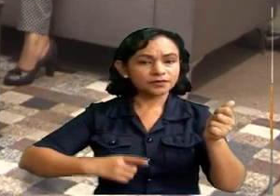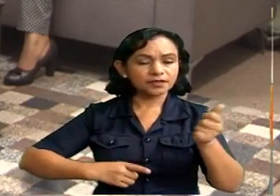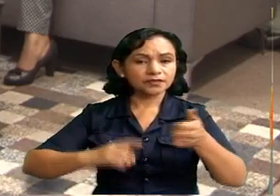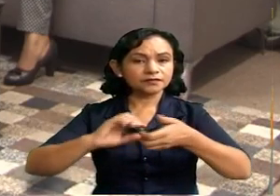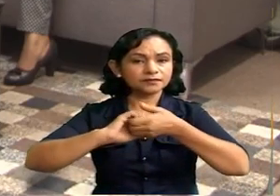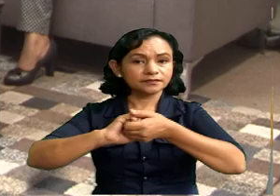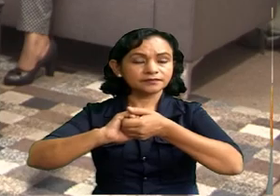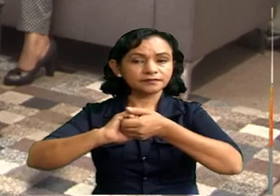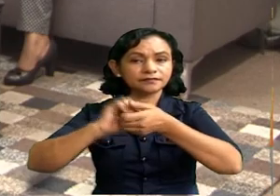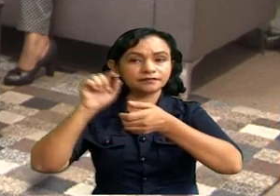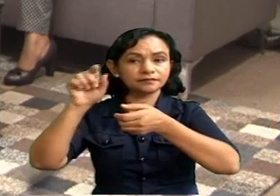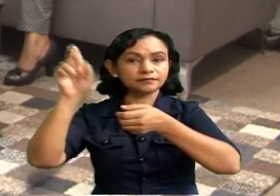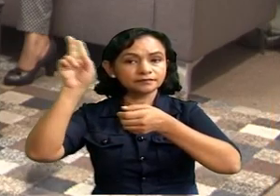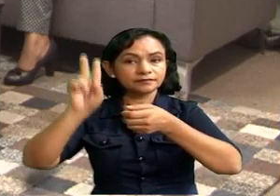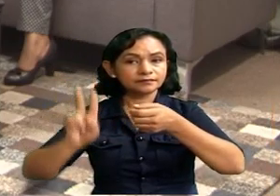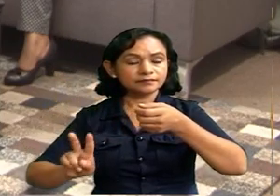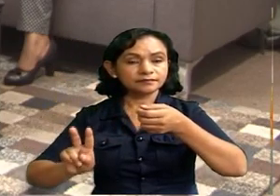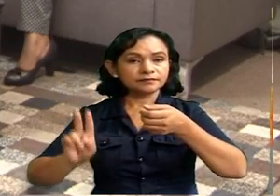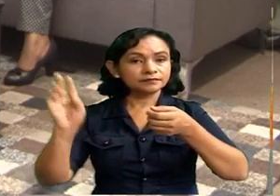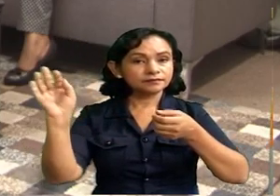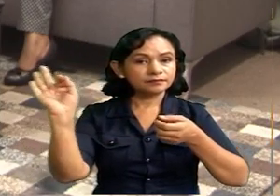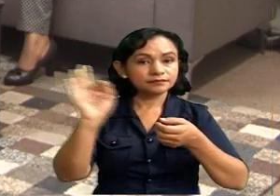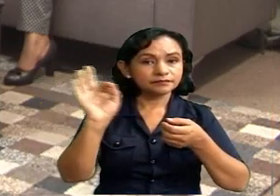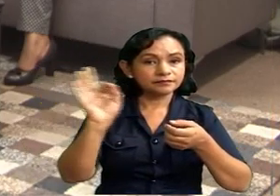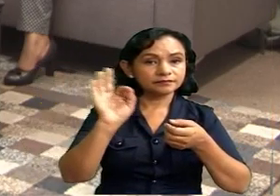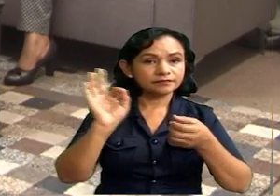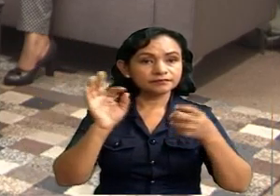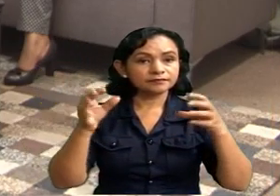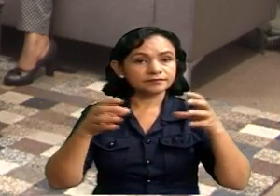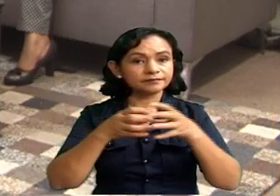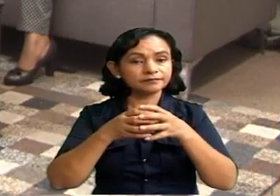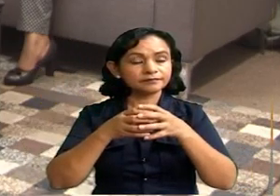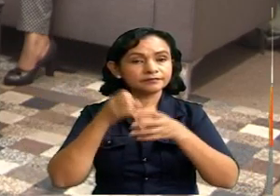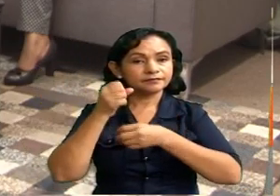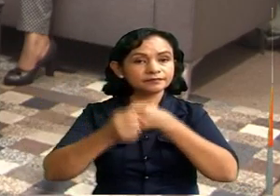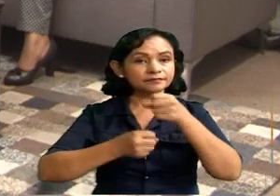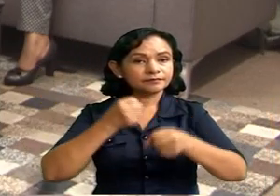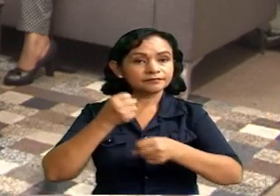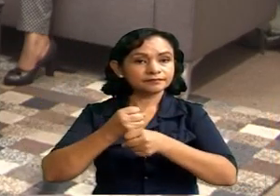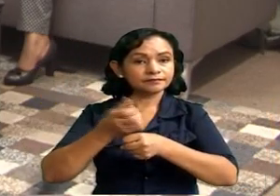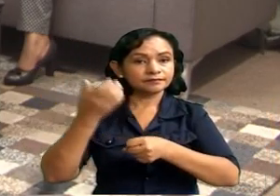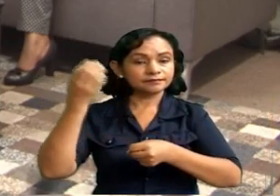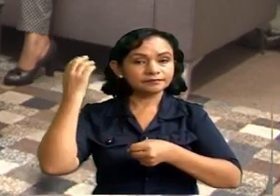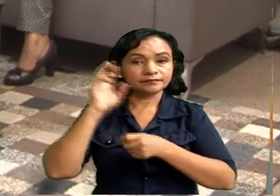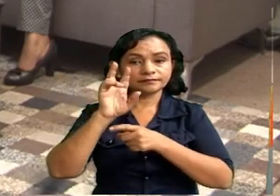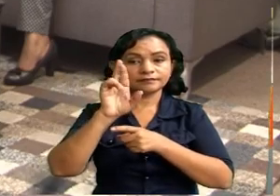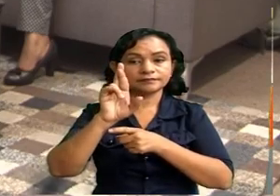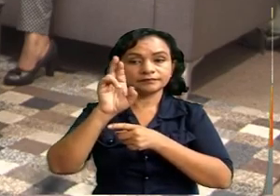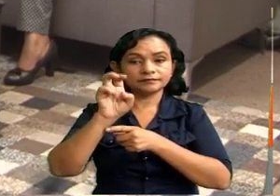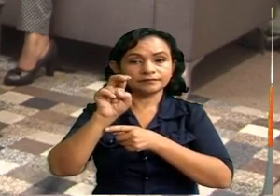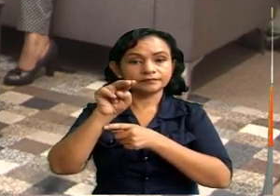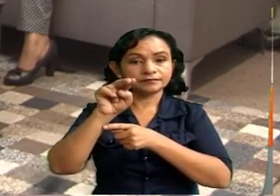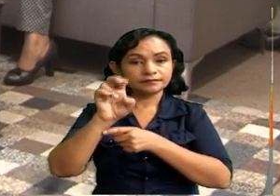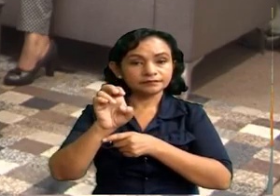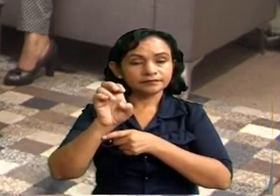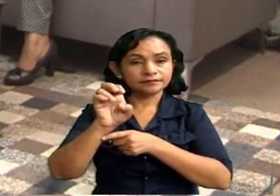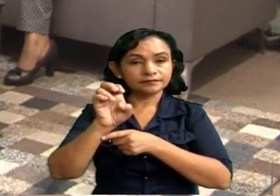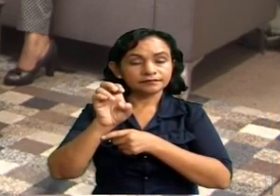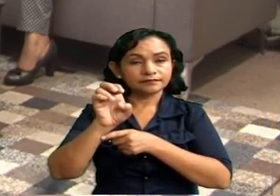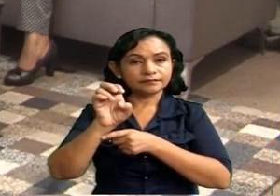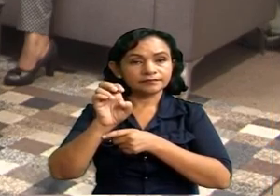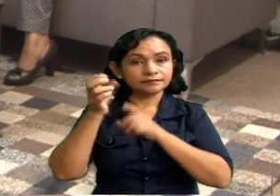Venezuela está conformado desde el periodo del ingeniero René Núñez Téllez. También